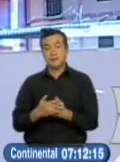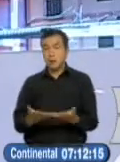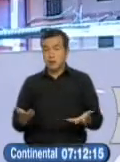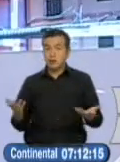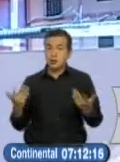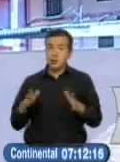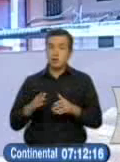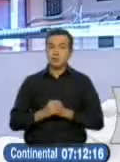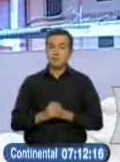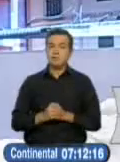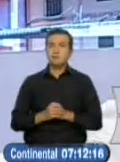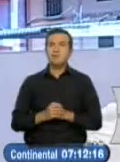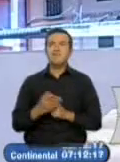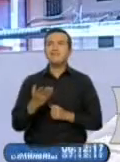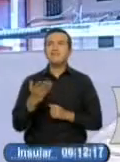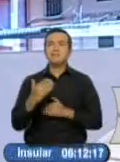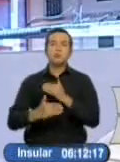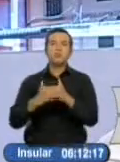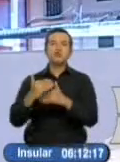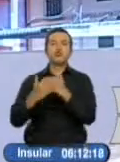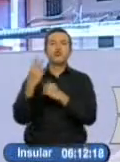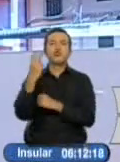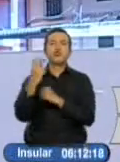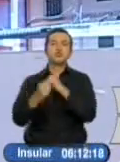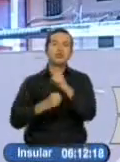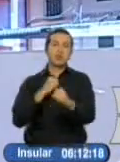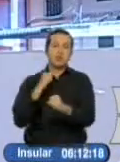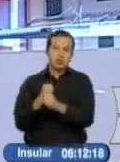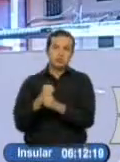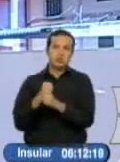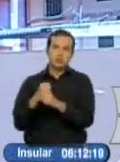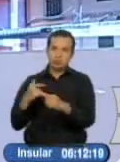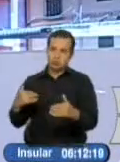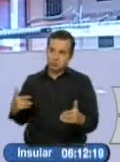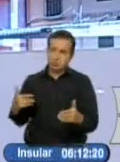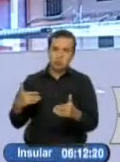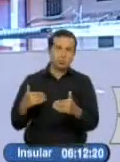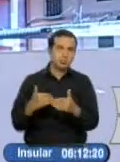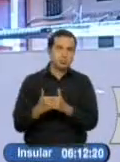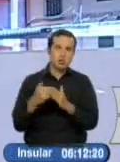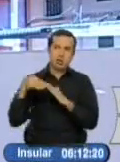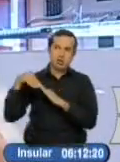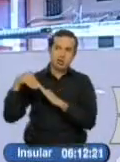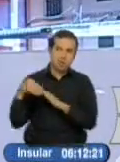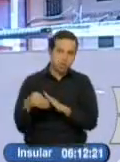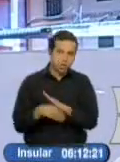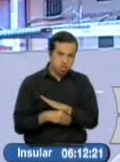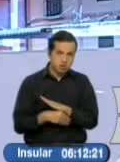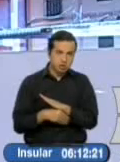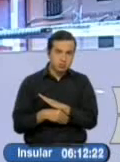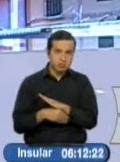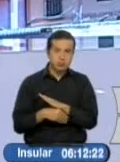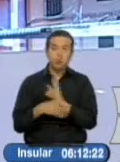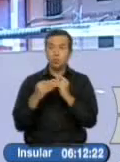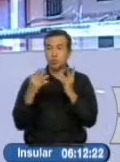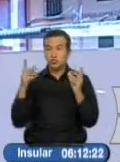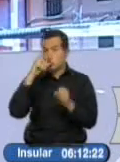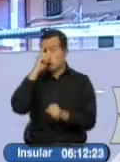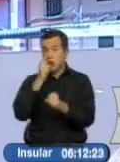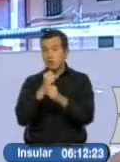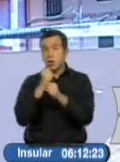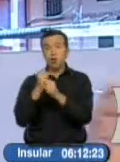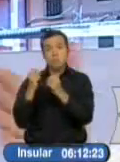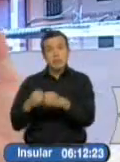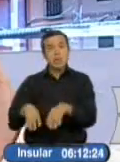hemos tenido, esto ha sido un proceso de 12 años desde que hemos caído de esa manera, se ha destruido empleo pleno.